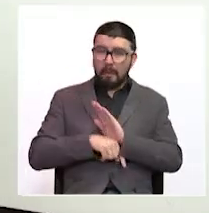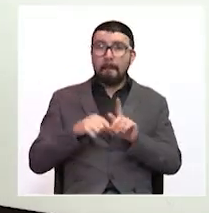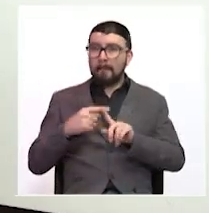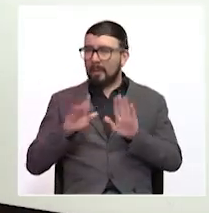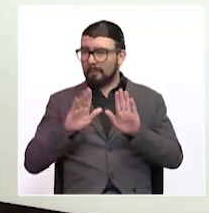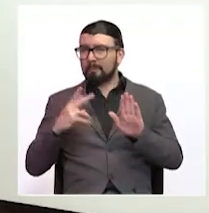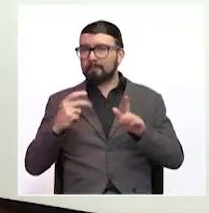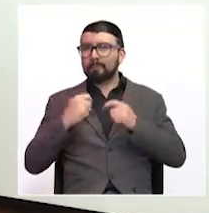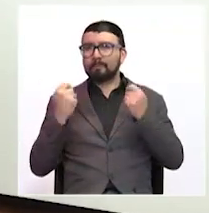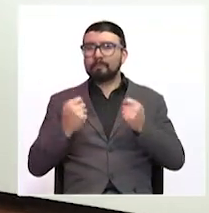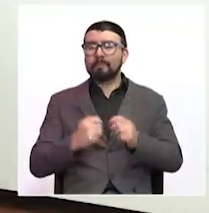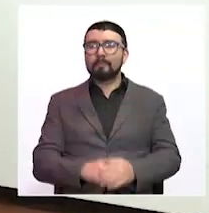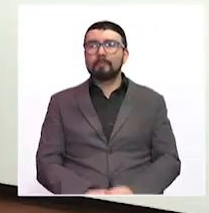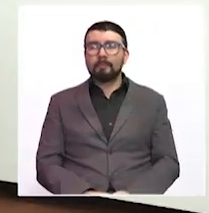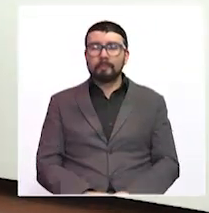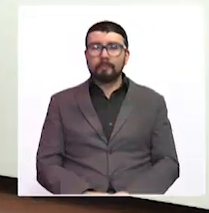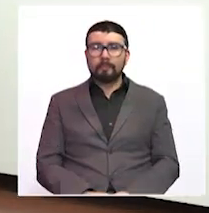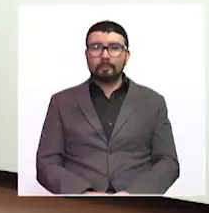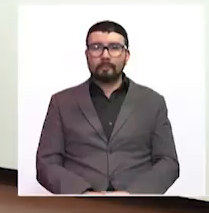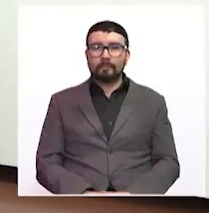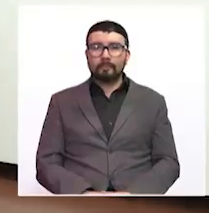tema después del corte comerciales